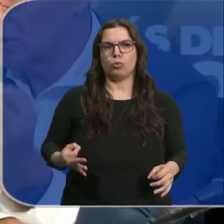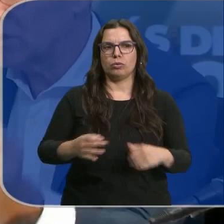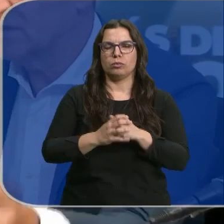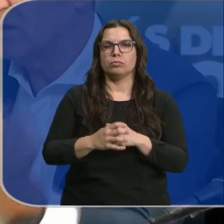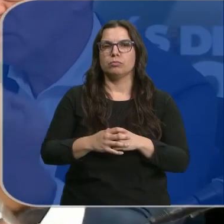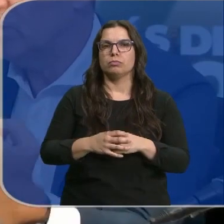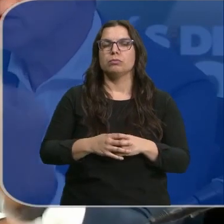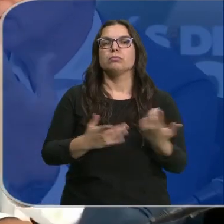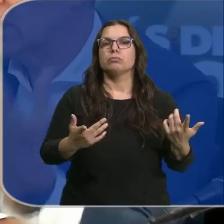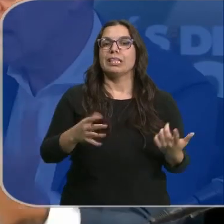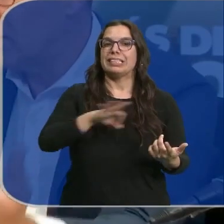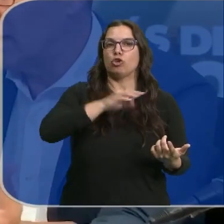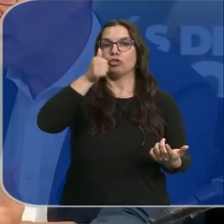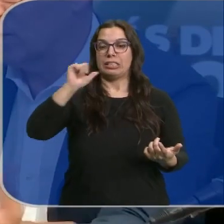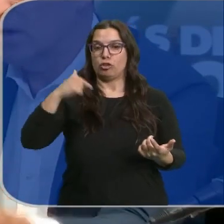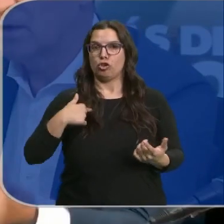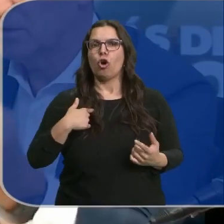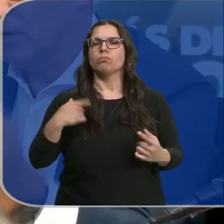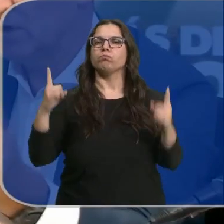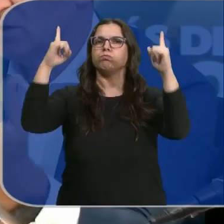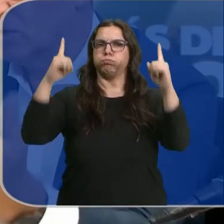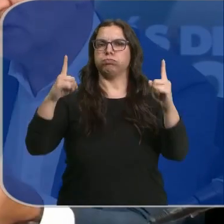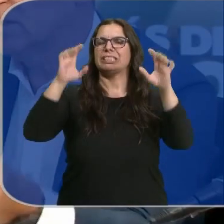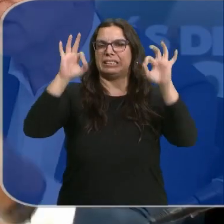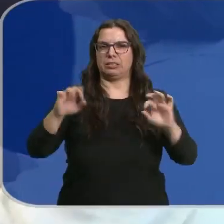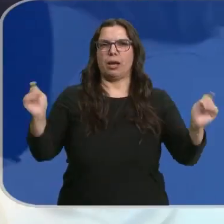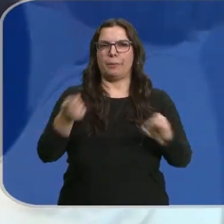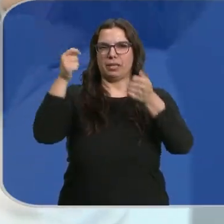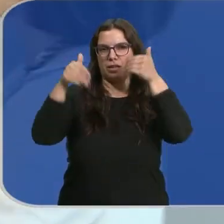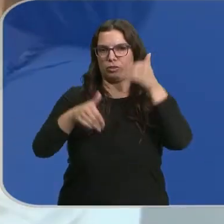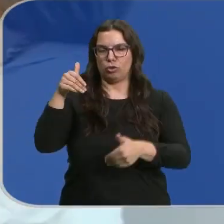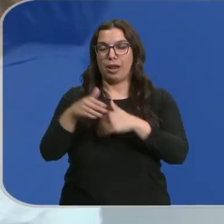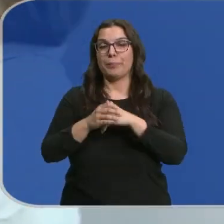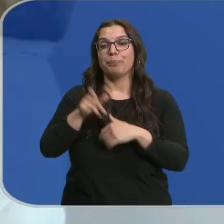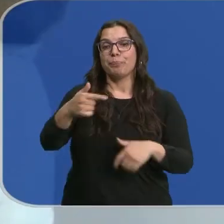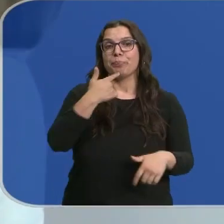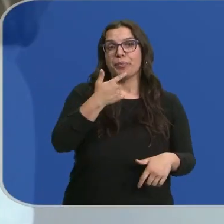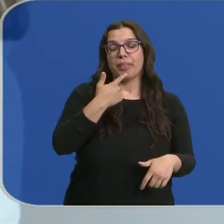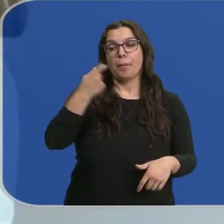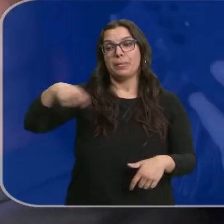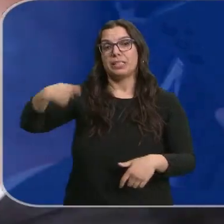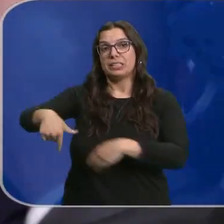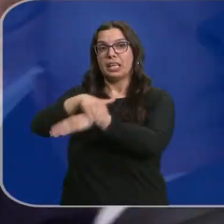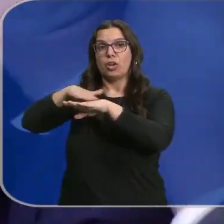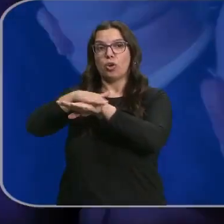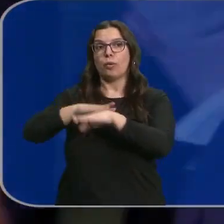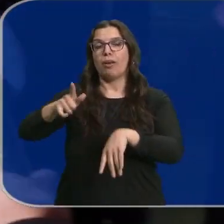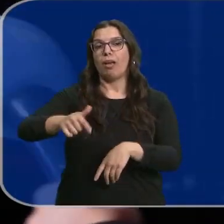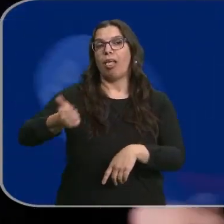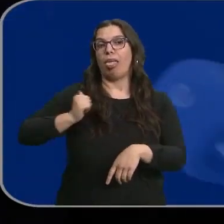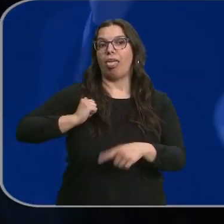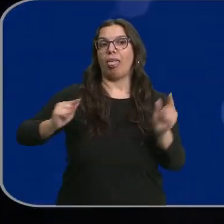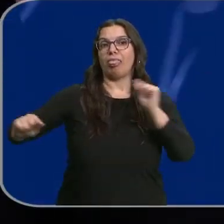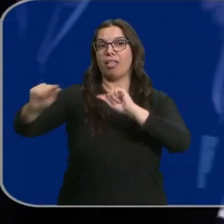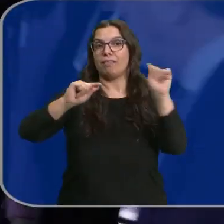cara entre el señor Sánchez y yo en la campaña electoral. En Onda Cero, el líder del PP ha acusado al presidente del gobierno de recurrir a los